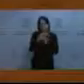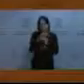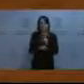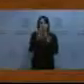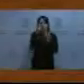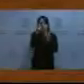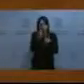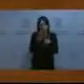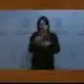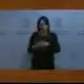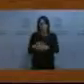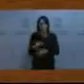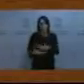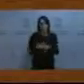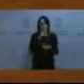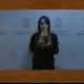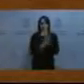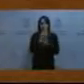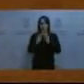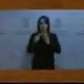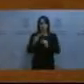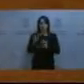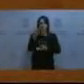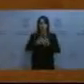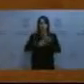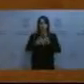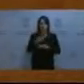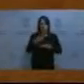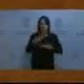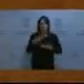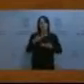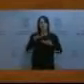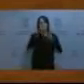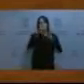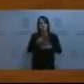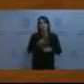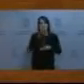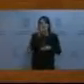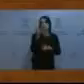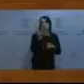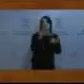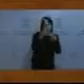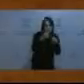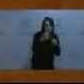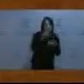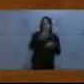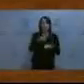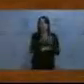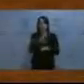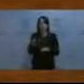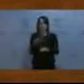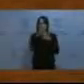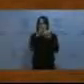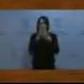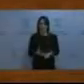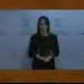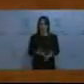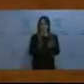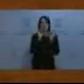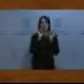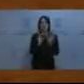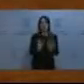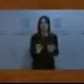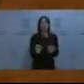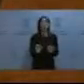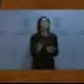seguir para su desarrollo de forma coordinada, además de establecer los correspondientes controles que garanticen la eficacia del mismo. Esto fue lo que se